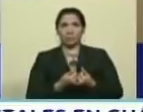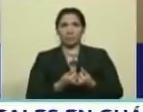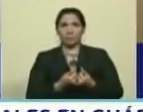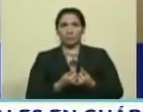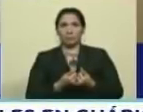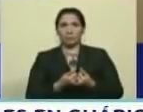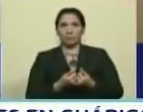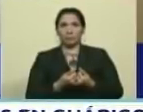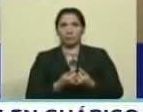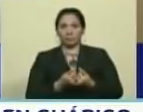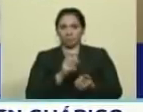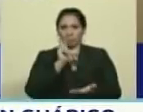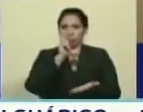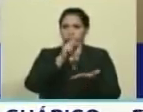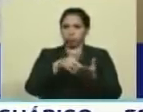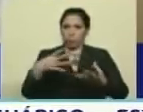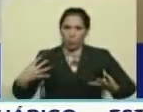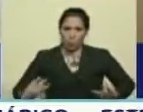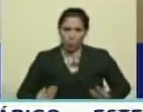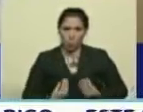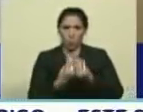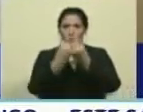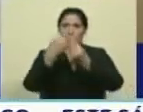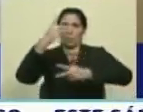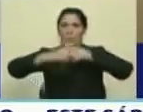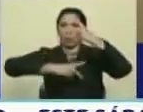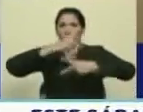para ir juntos en la producción de riqueza